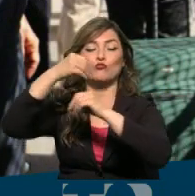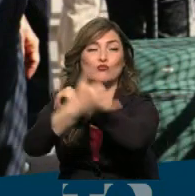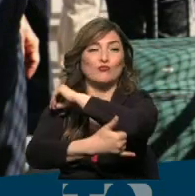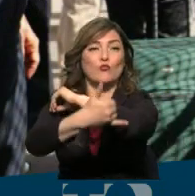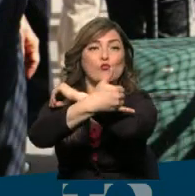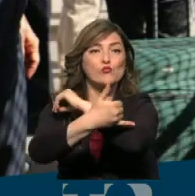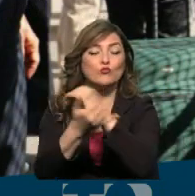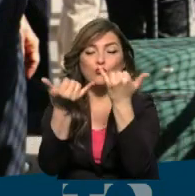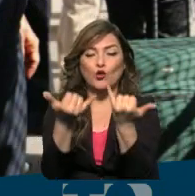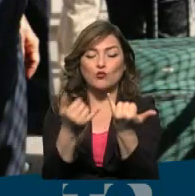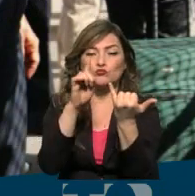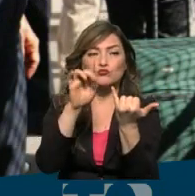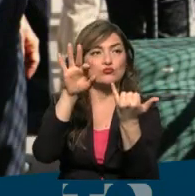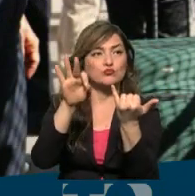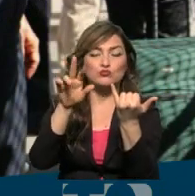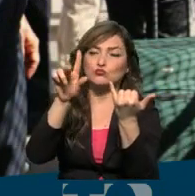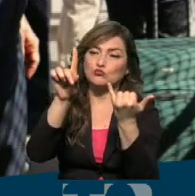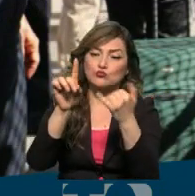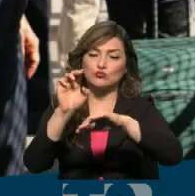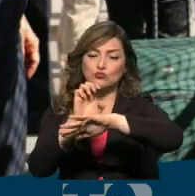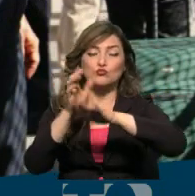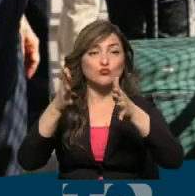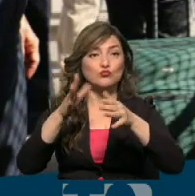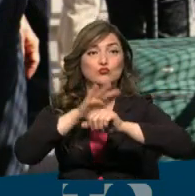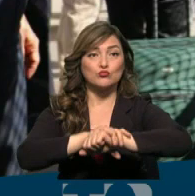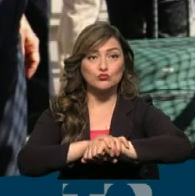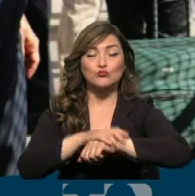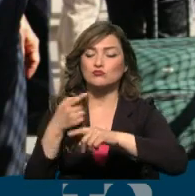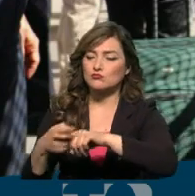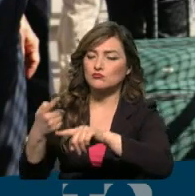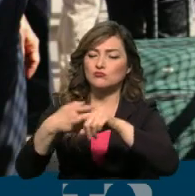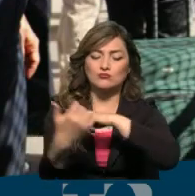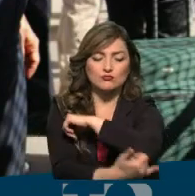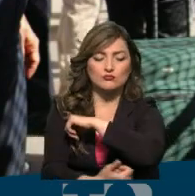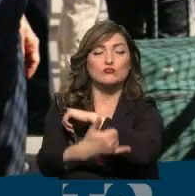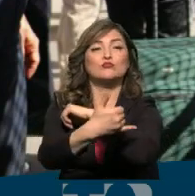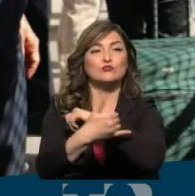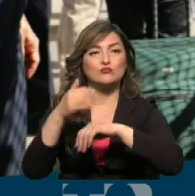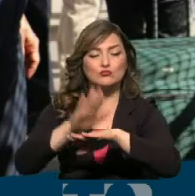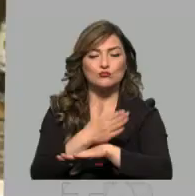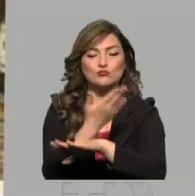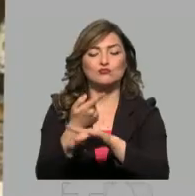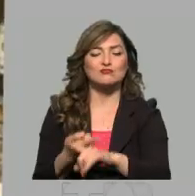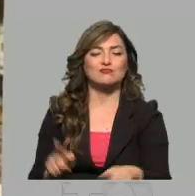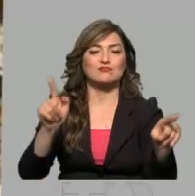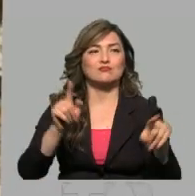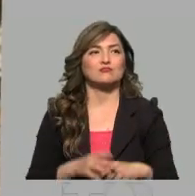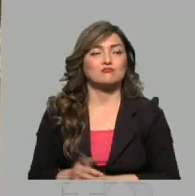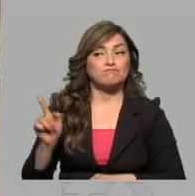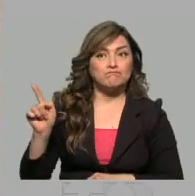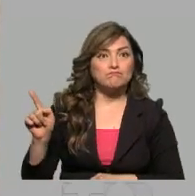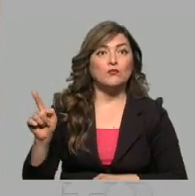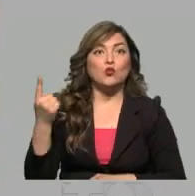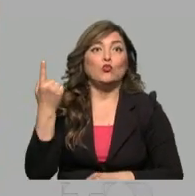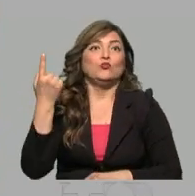actualmente hay mil 931 ecuatorianos presos países por distintos delitos espero que el caso de beatriz